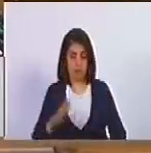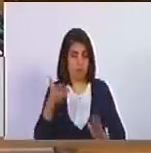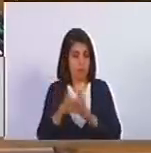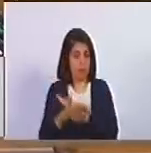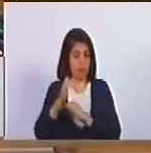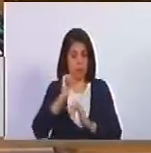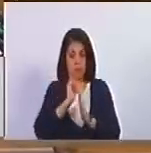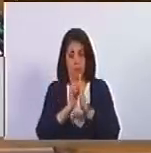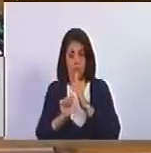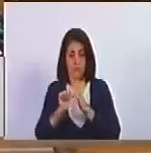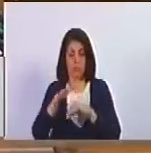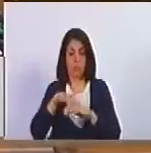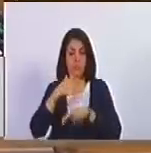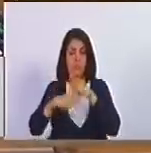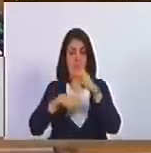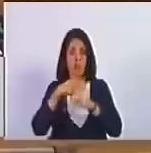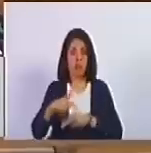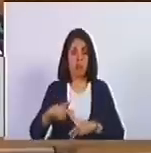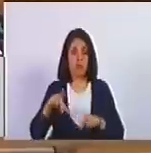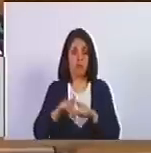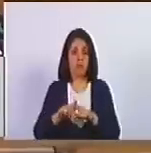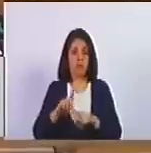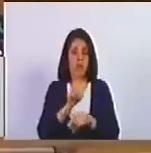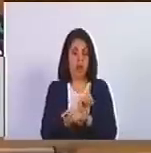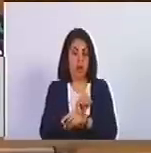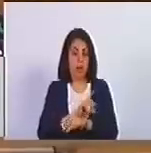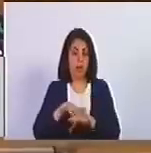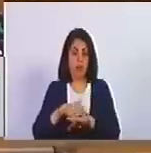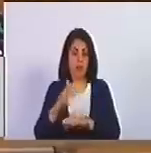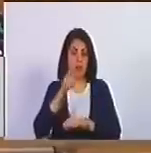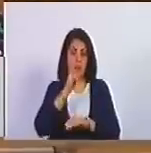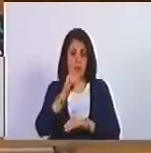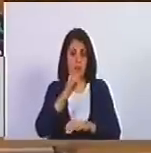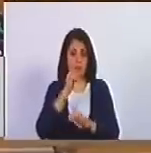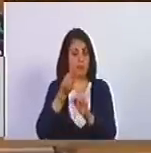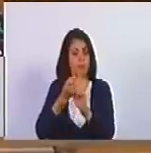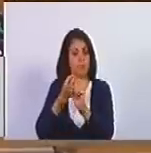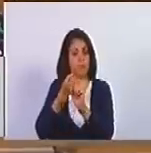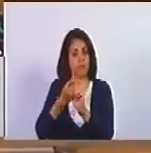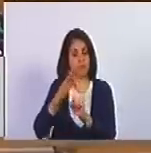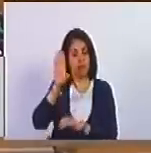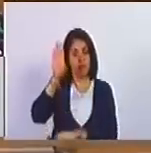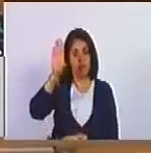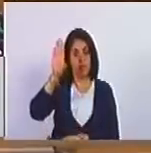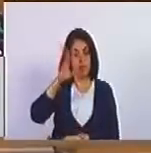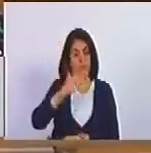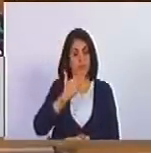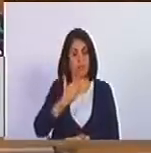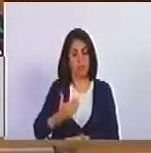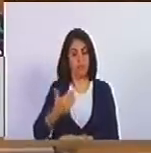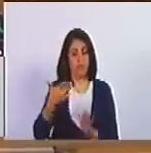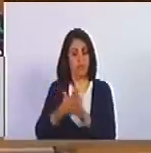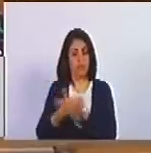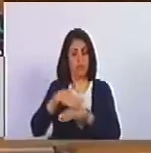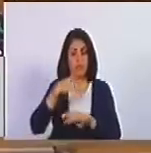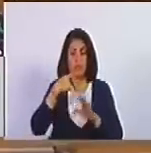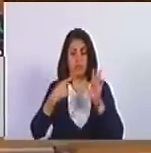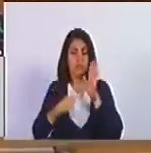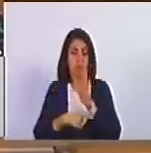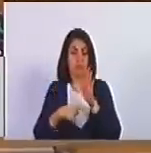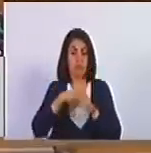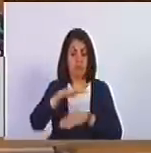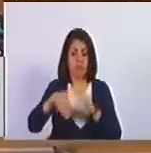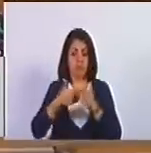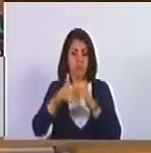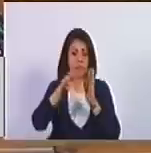refiere este artículo procederá de manera automática bajo declaración jurada del solicitante sobre el efectivo cumplimiento de